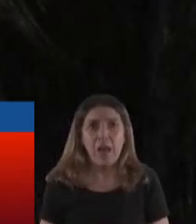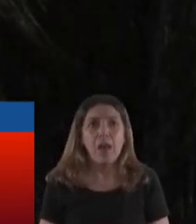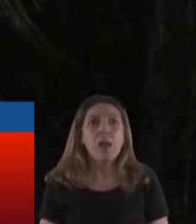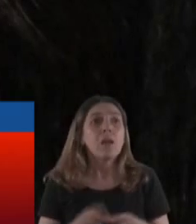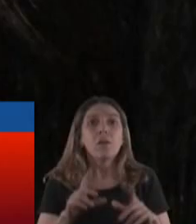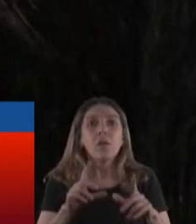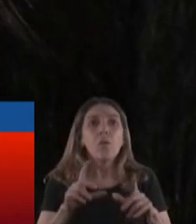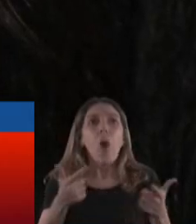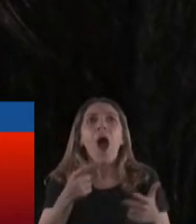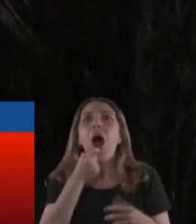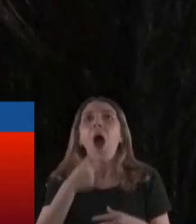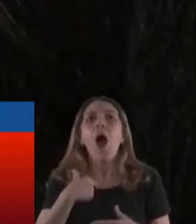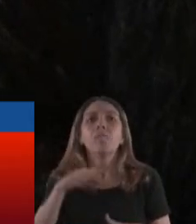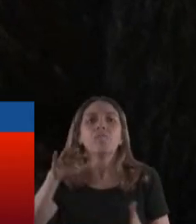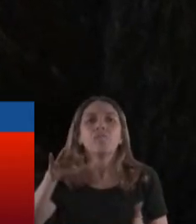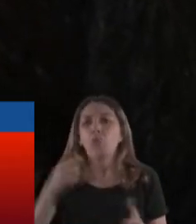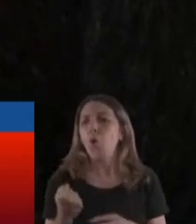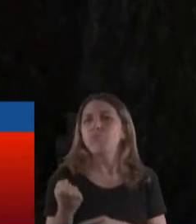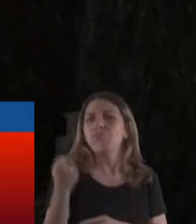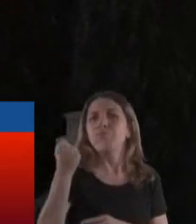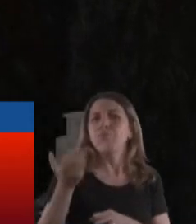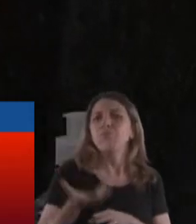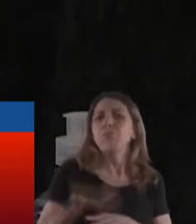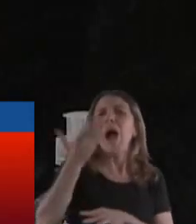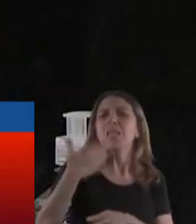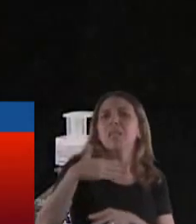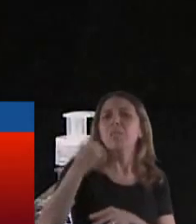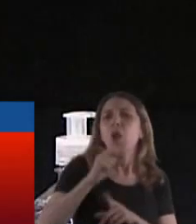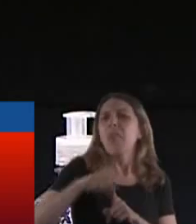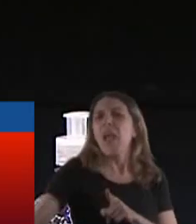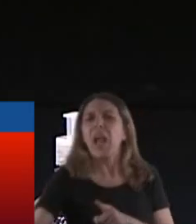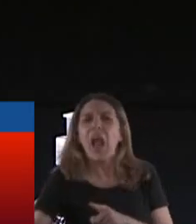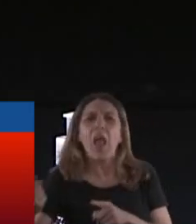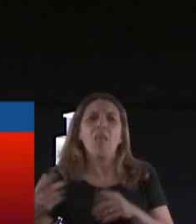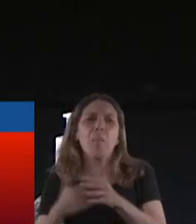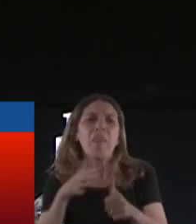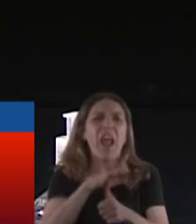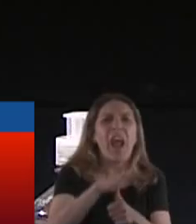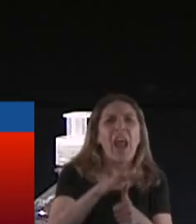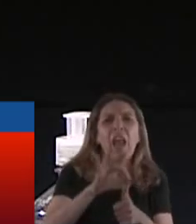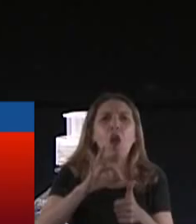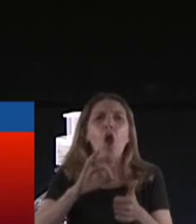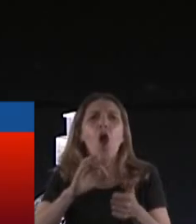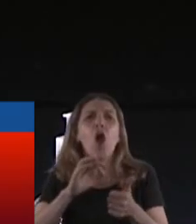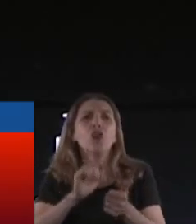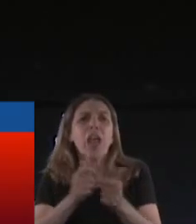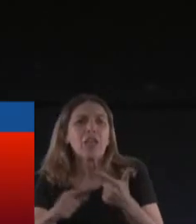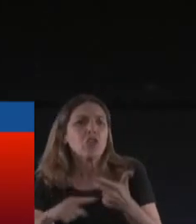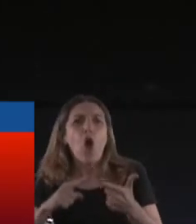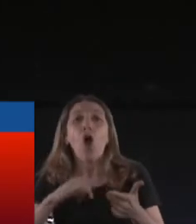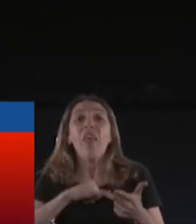Nadie tiene una posición de privilegio en esta sociedad en función de su género o de su sexo o de su identidad